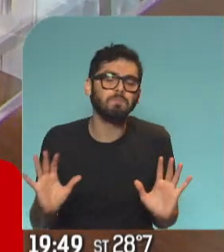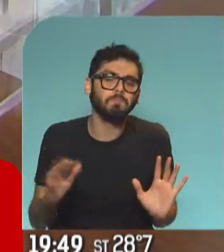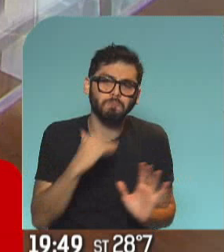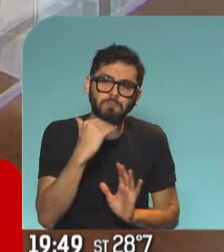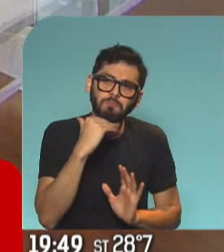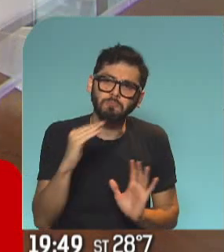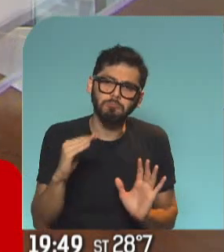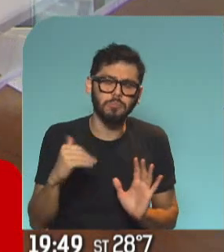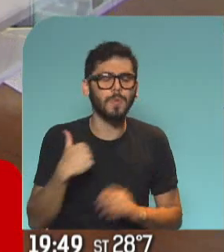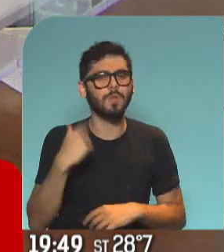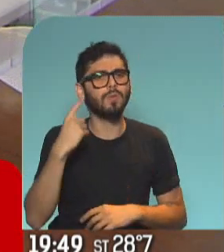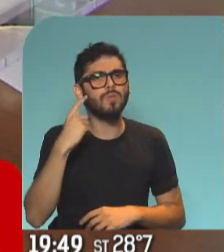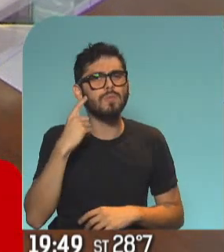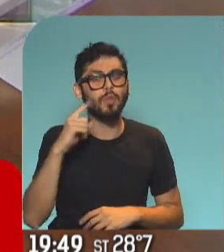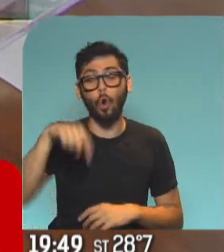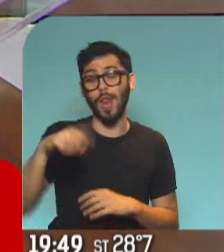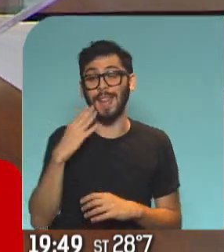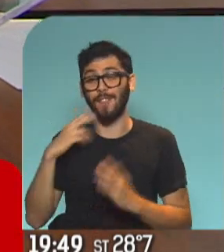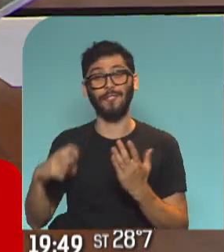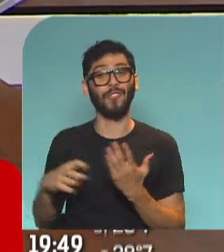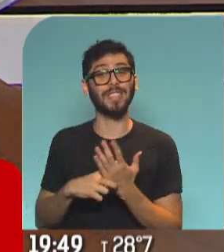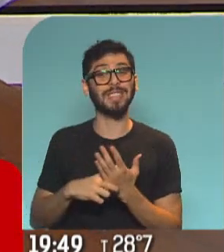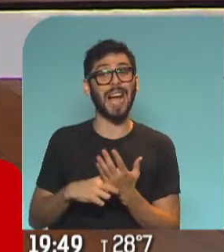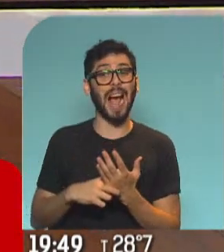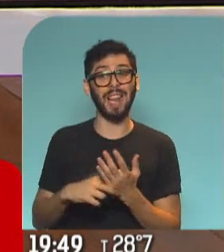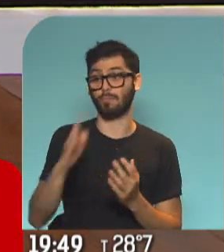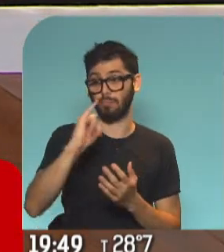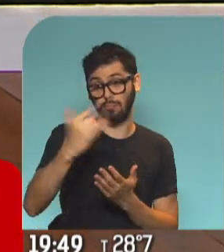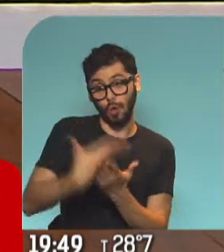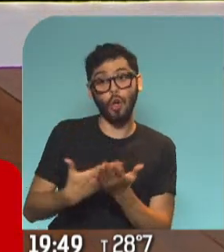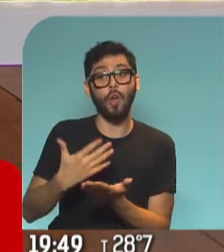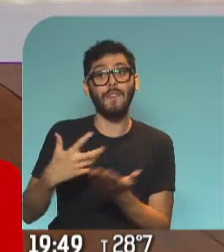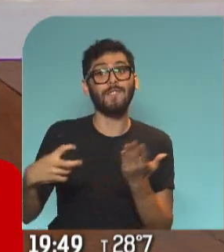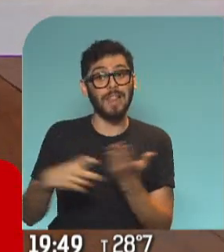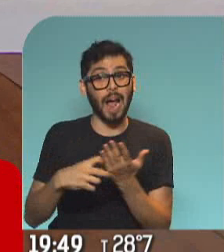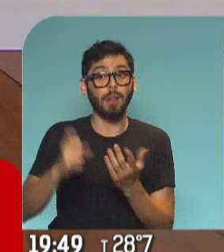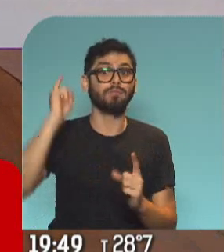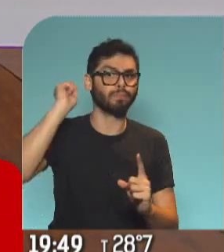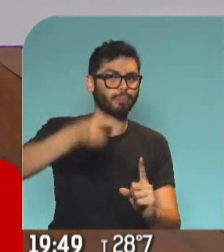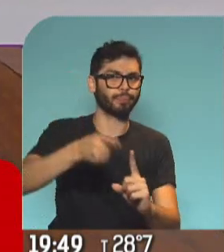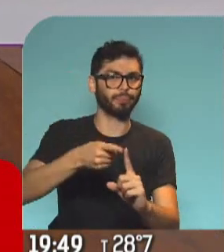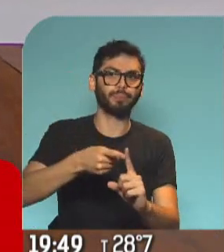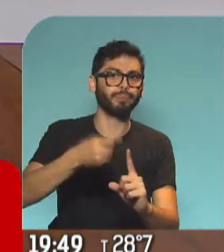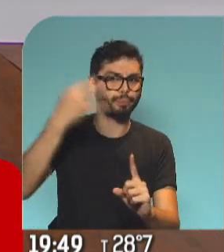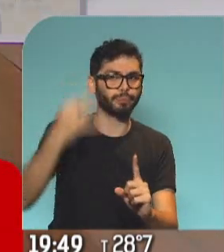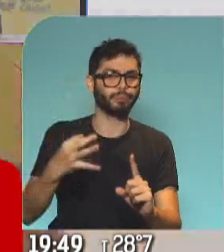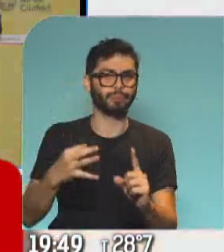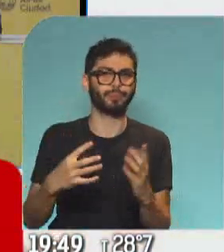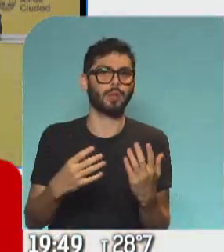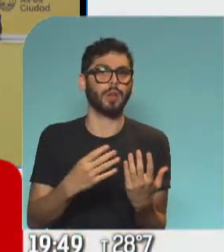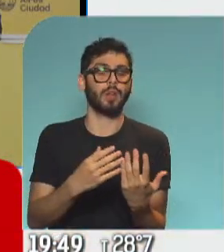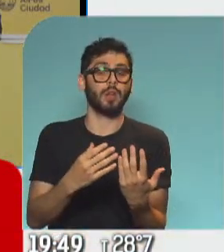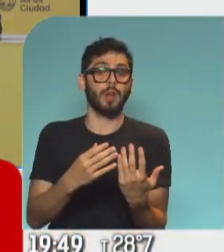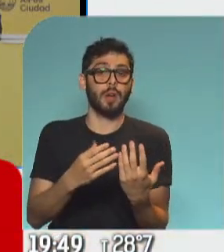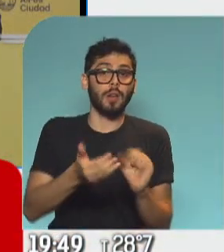bueno, hoy a la tarde el fiscal de la causa imputó al jefe de gobierno porteño, al ministro de Salud de la Ciudad de